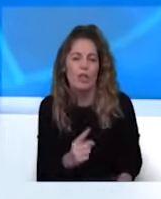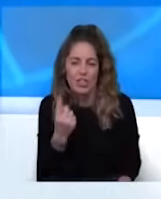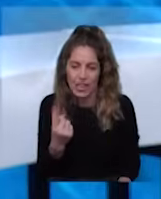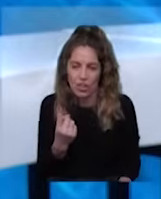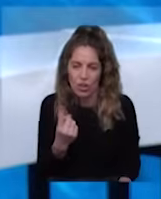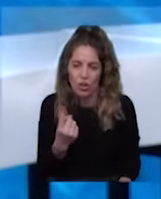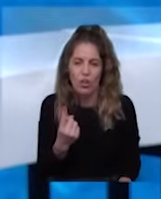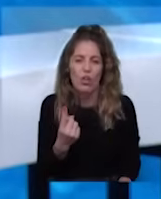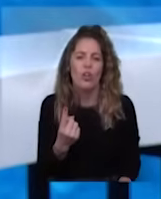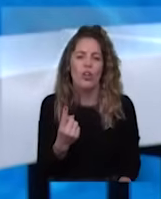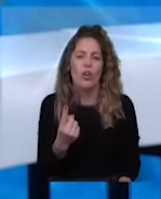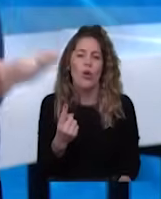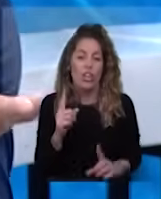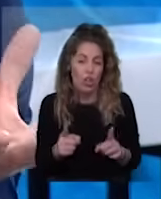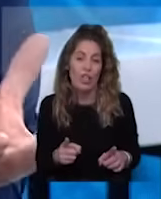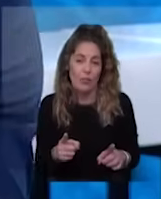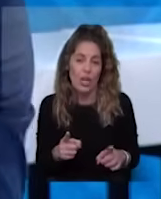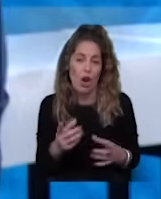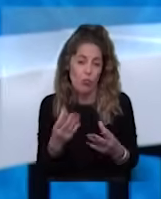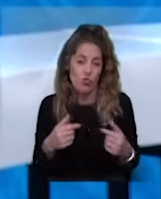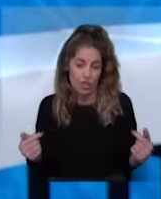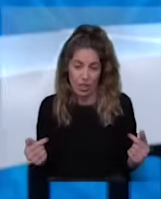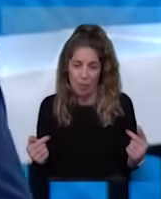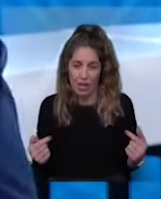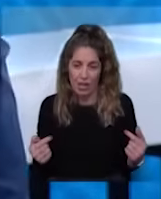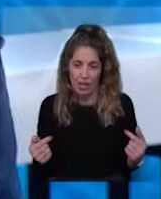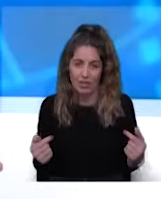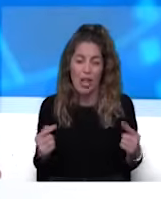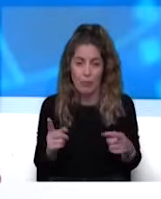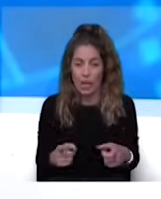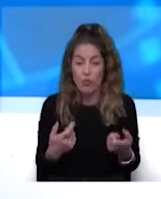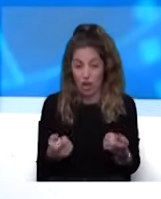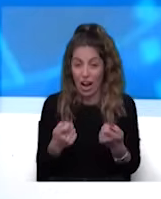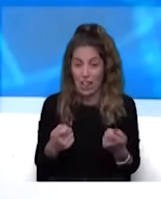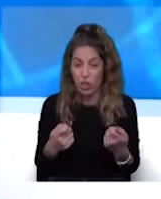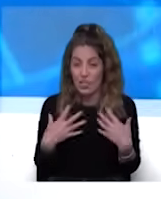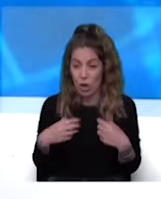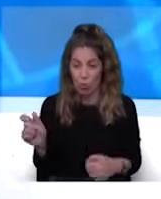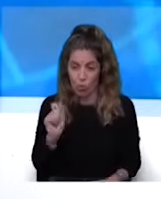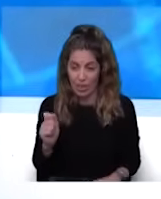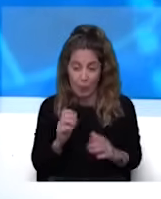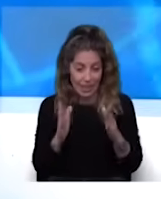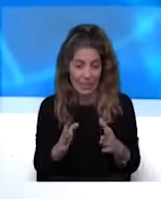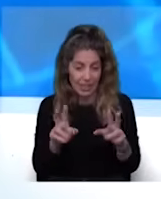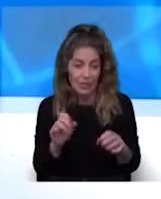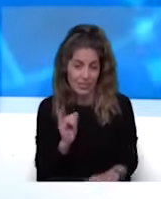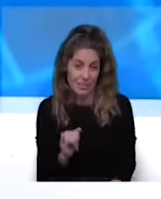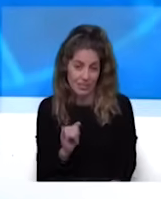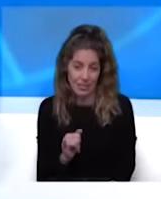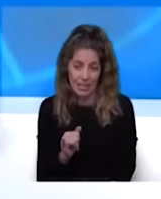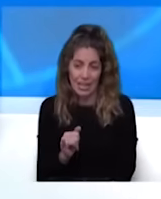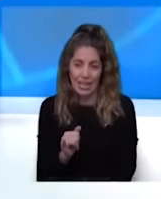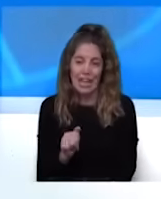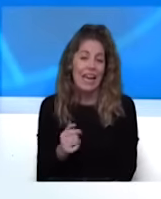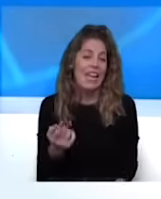además se genera muchísimo gasto en materia de salud pública para atender este tema también estamos hablando de que digamos esto si